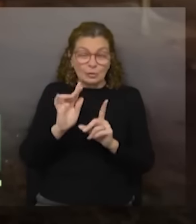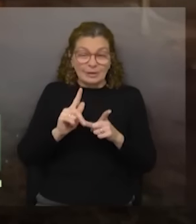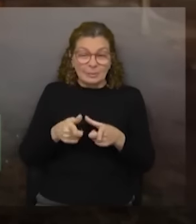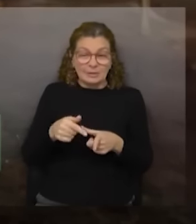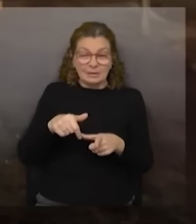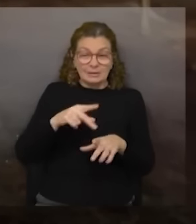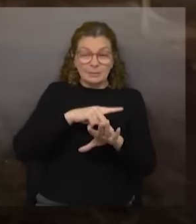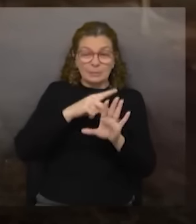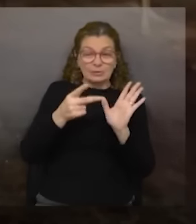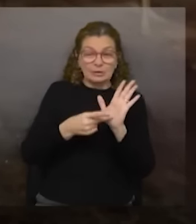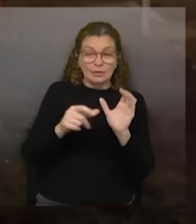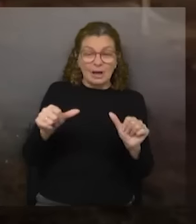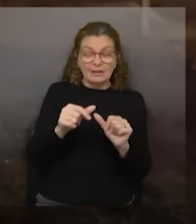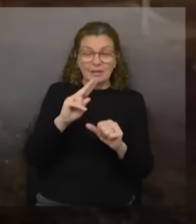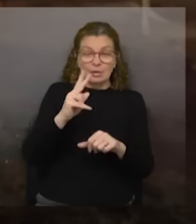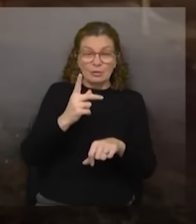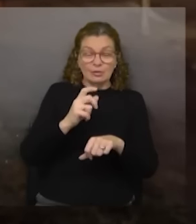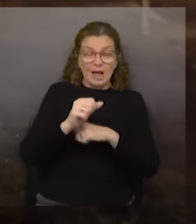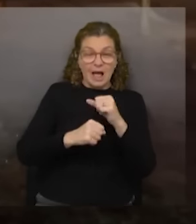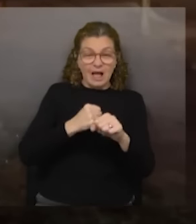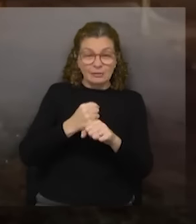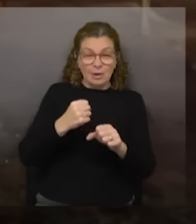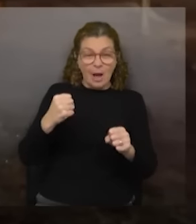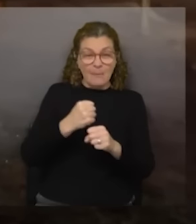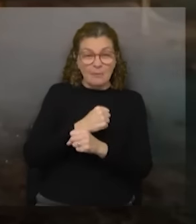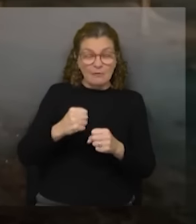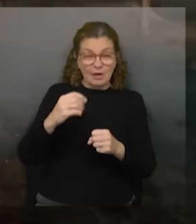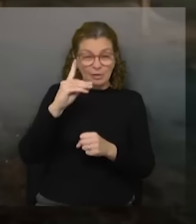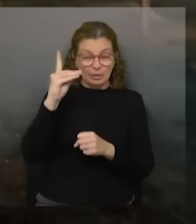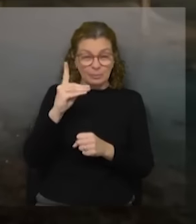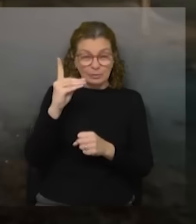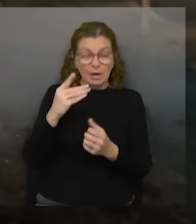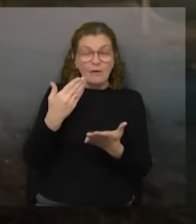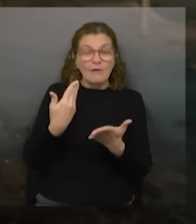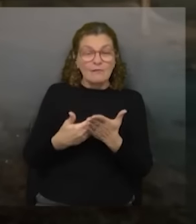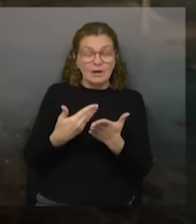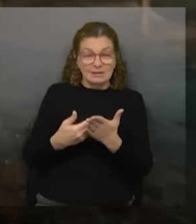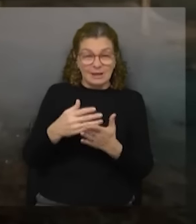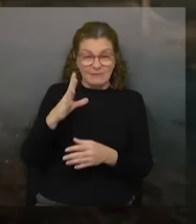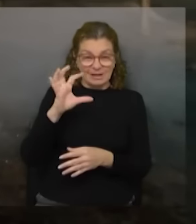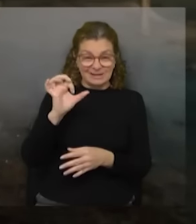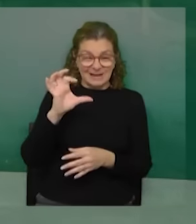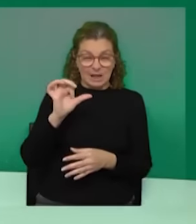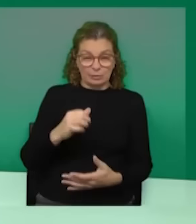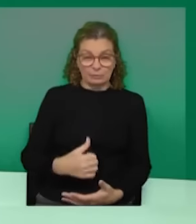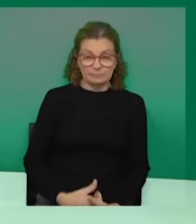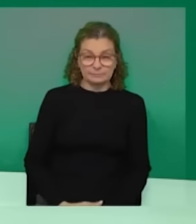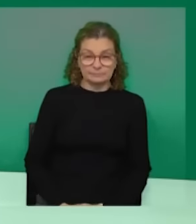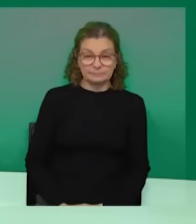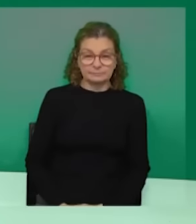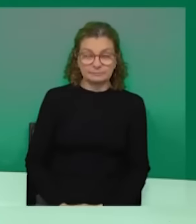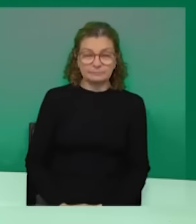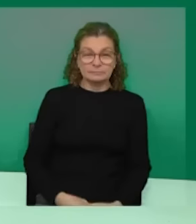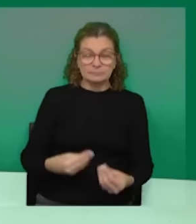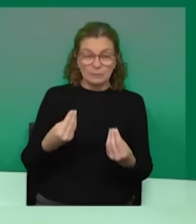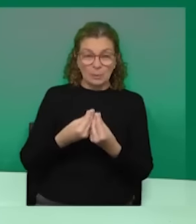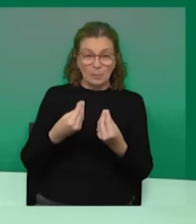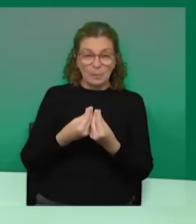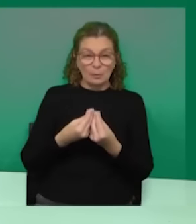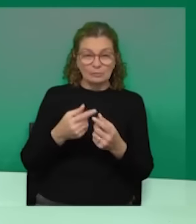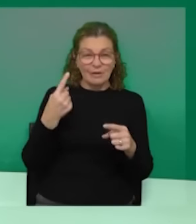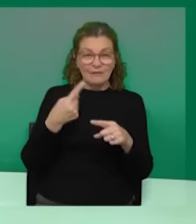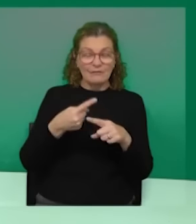este proyecto que hace dos años Fue aprobado en diputados y que restaba su sanción en el senado mucha ceremonia en